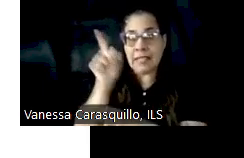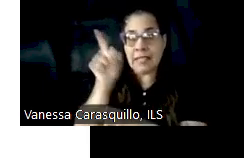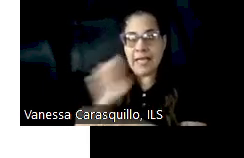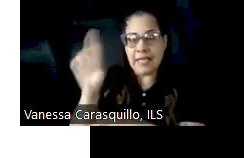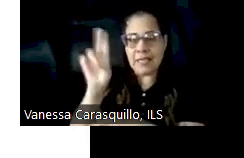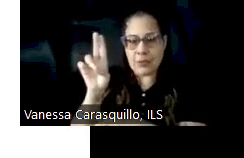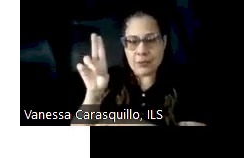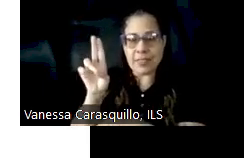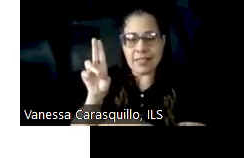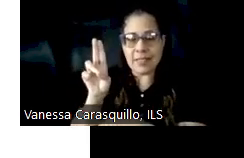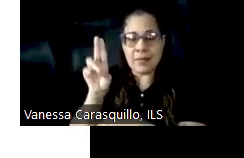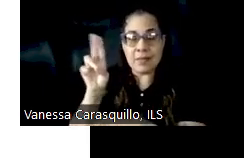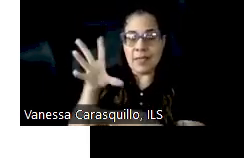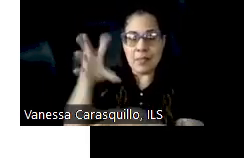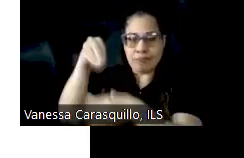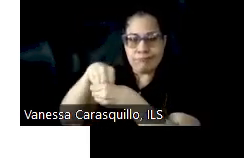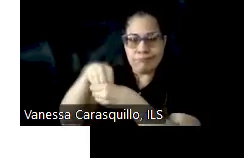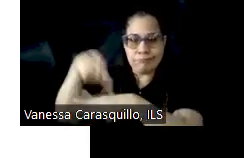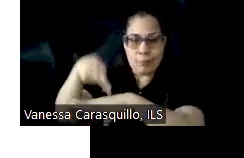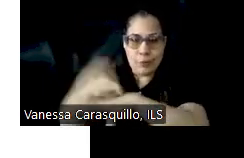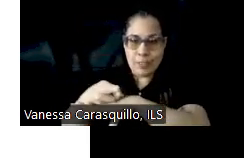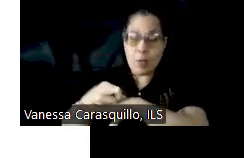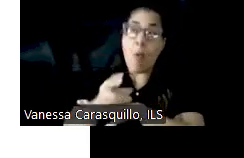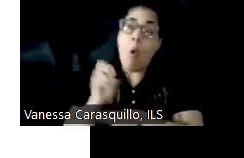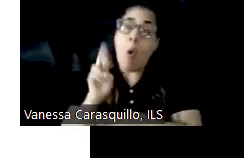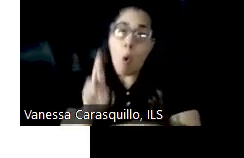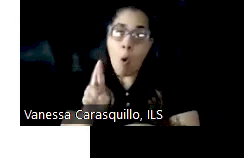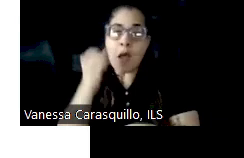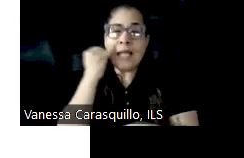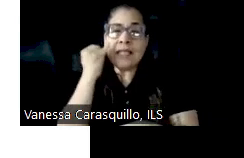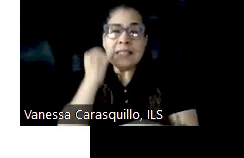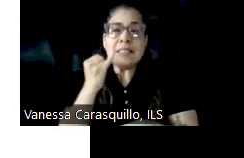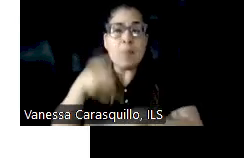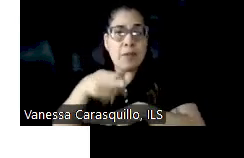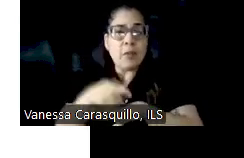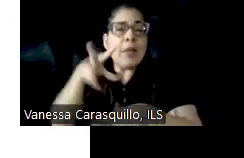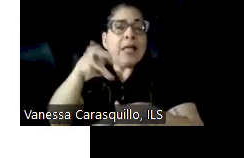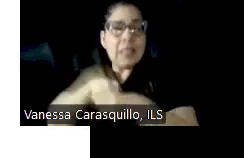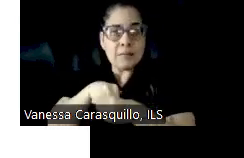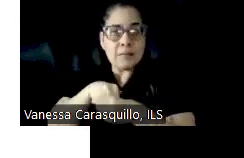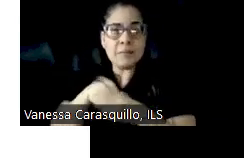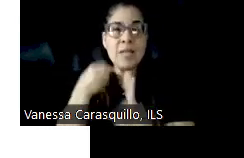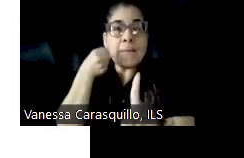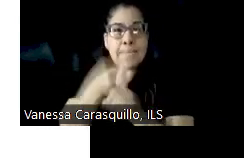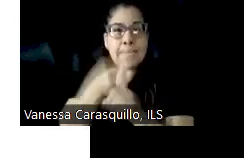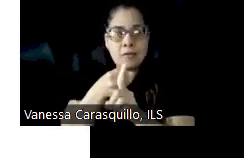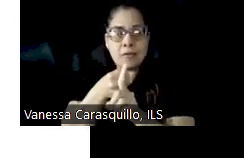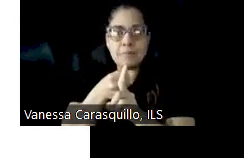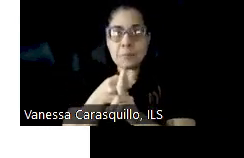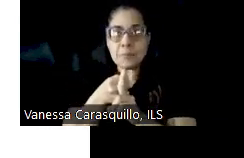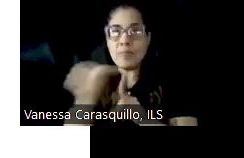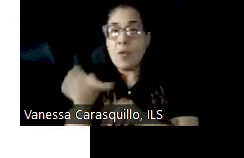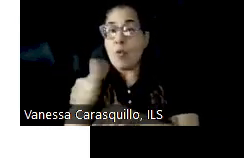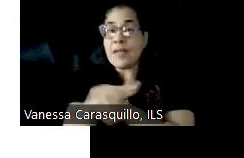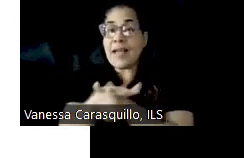continental, donde no está incluido Puerto Rico, o si está incluido el impacto que tiene otros sectores de